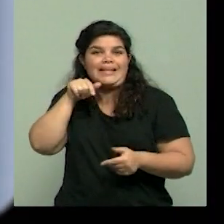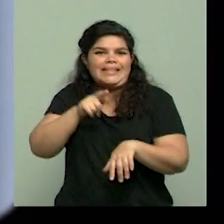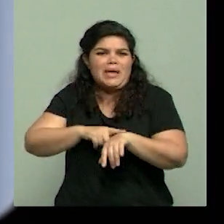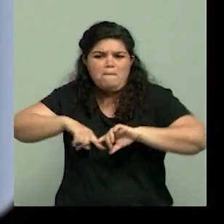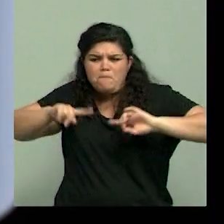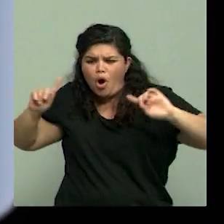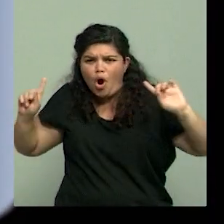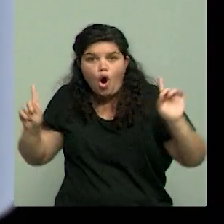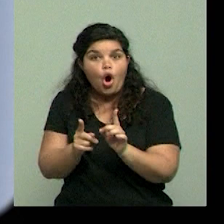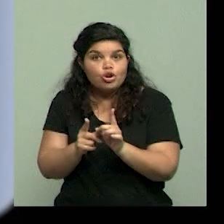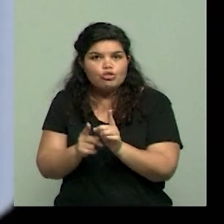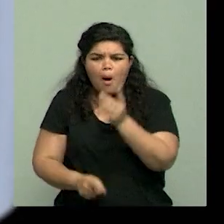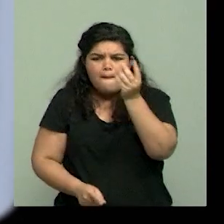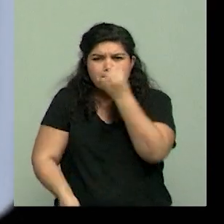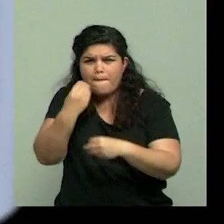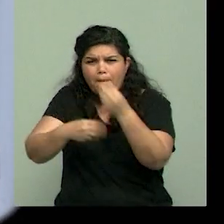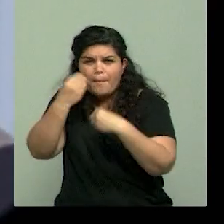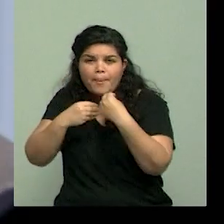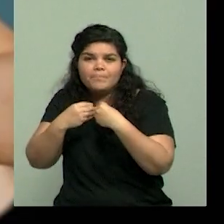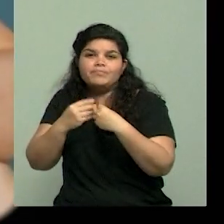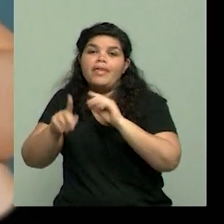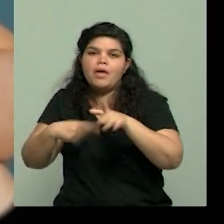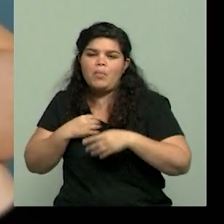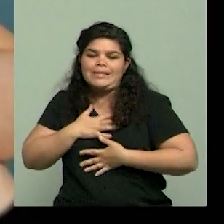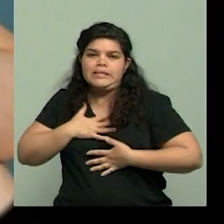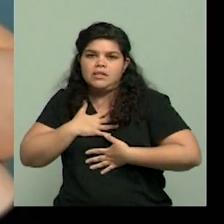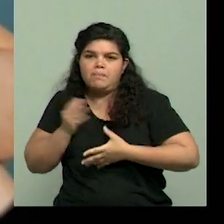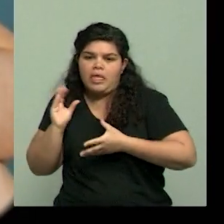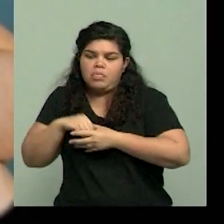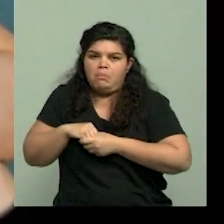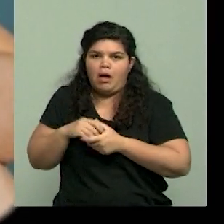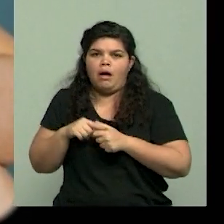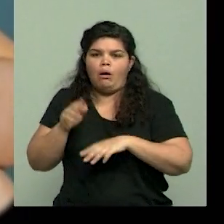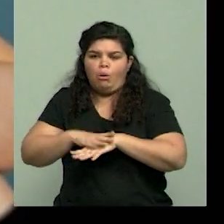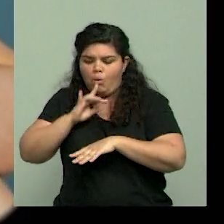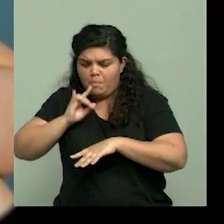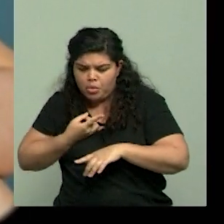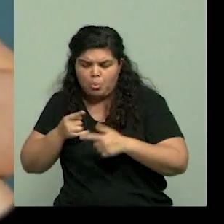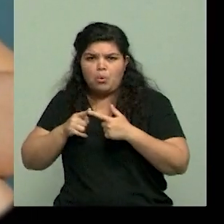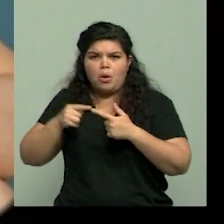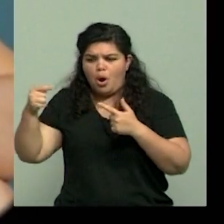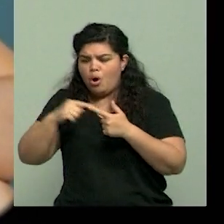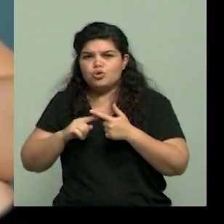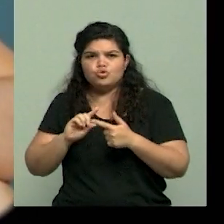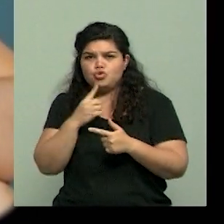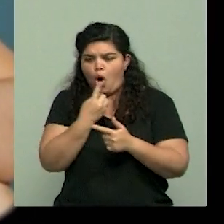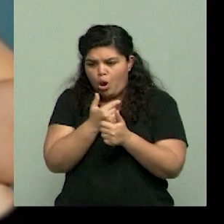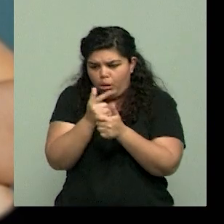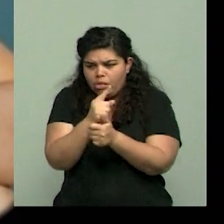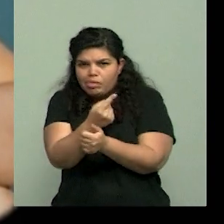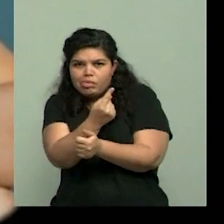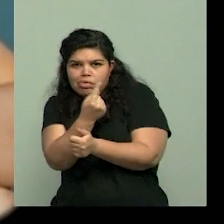Y bueno, cargado también por supuesto de sentimientos de culpa y de tratar de hacerlo solo porque genera vergüenza,